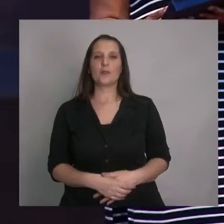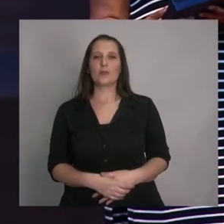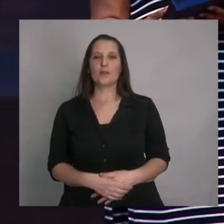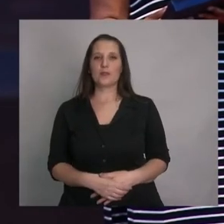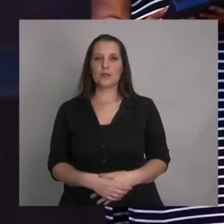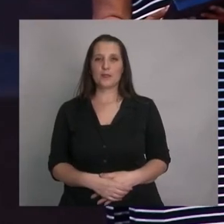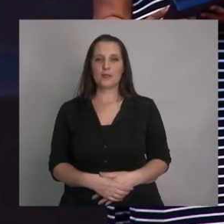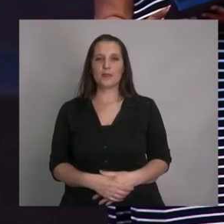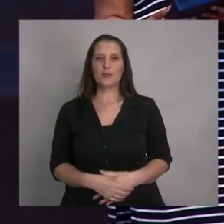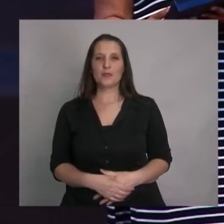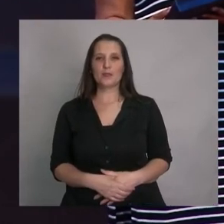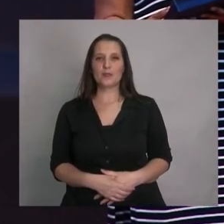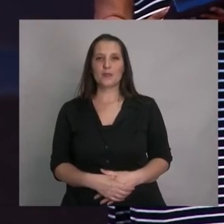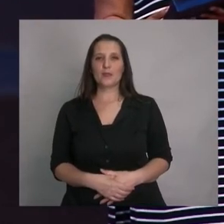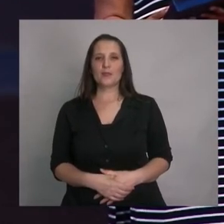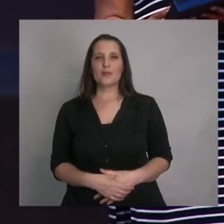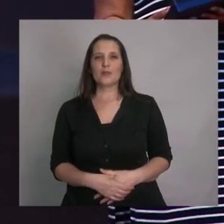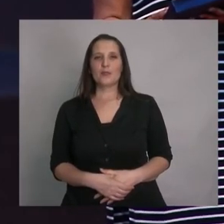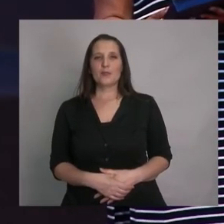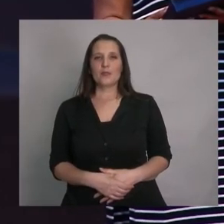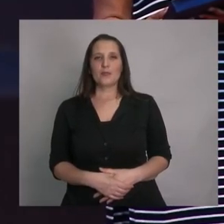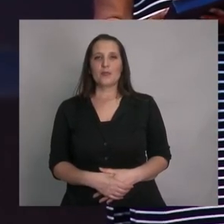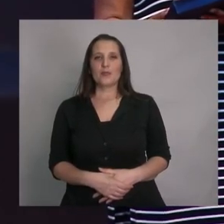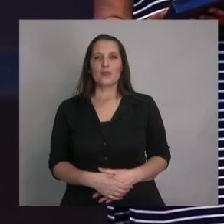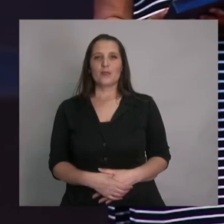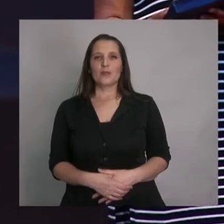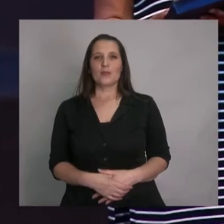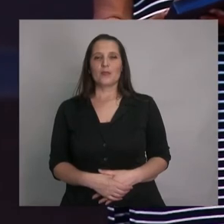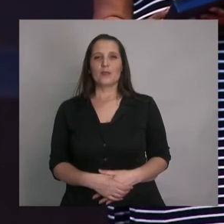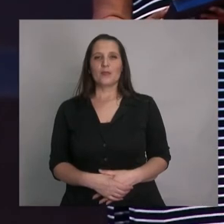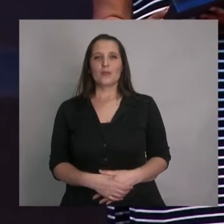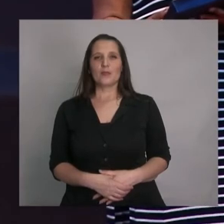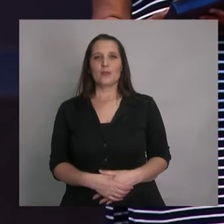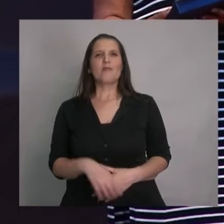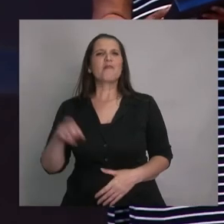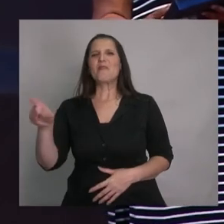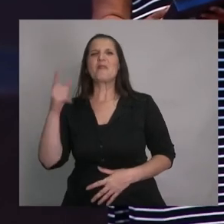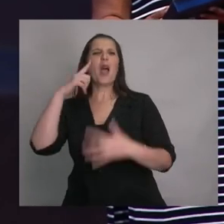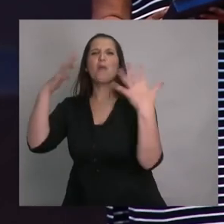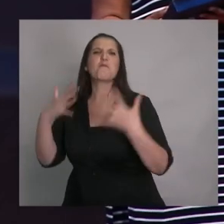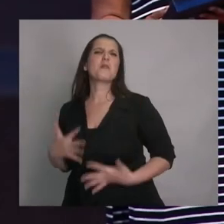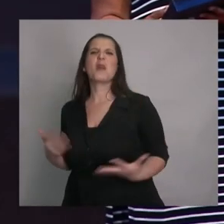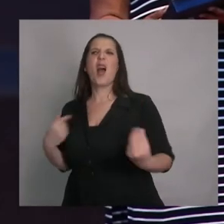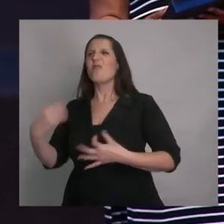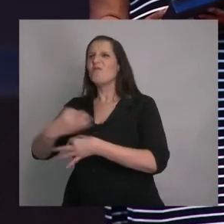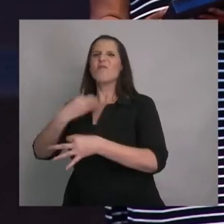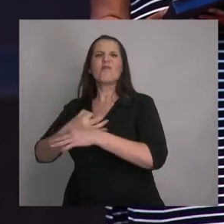prepararon en este camino ribet me to face de represión